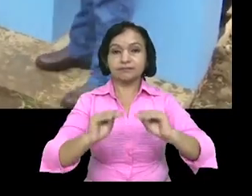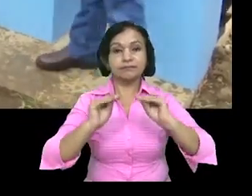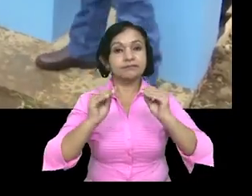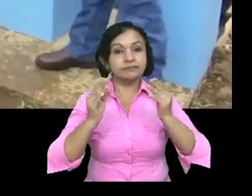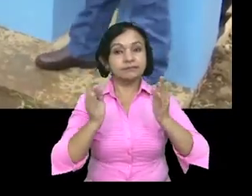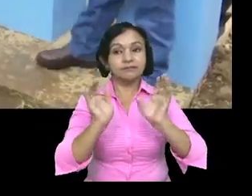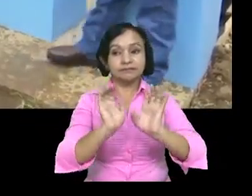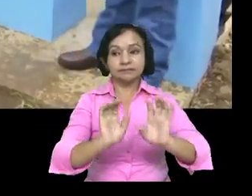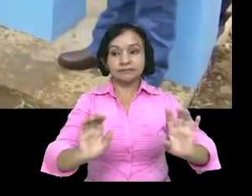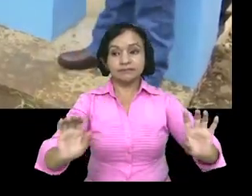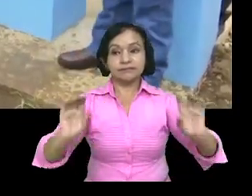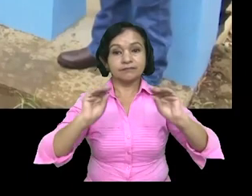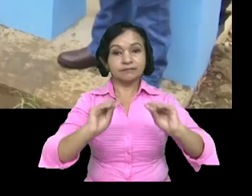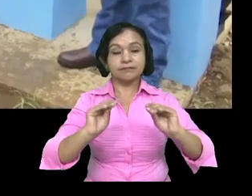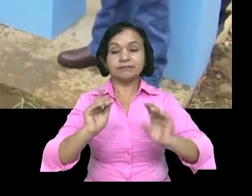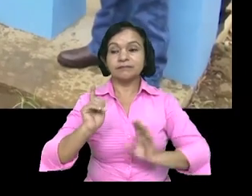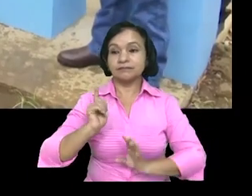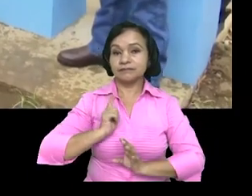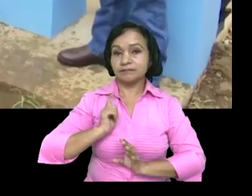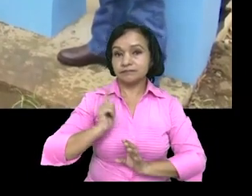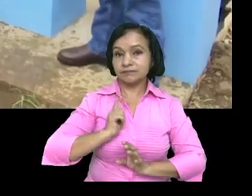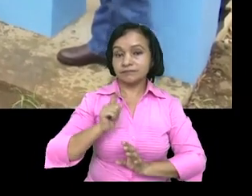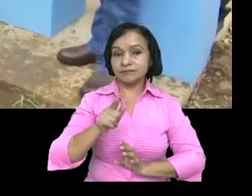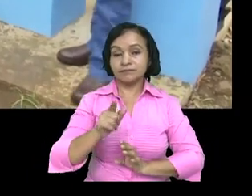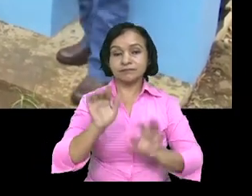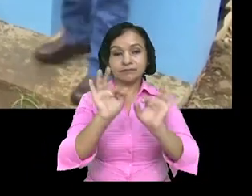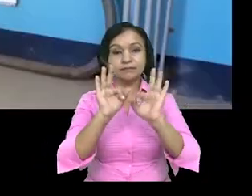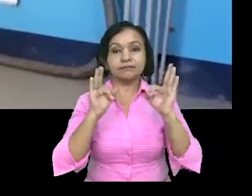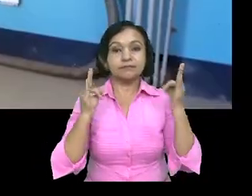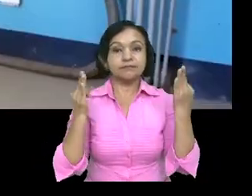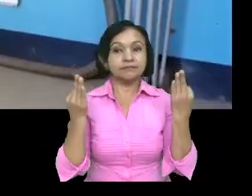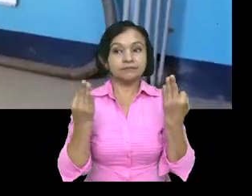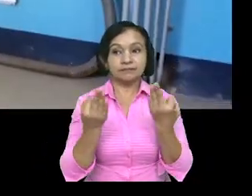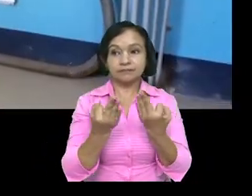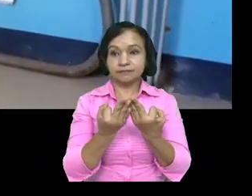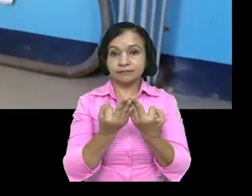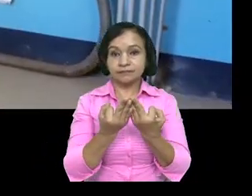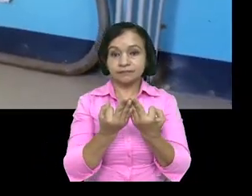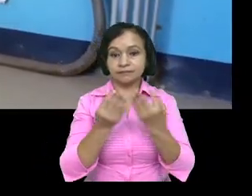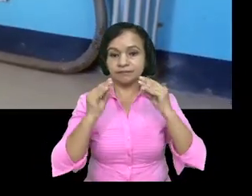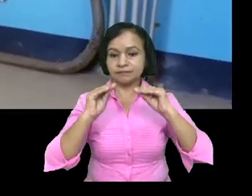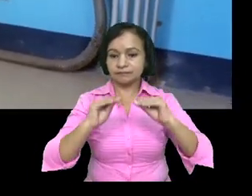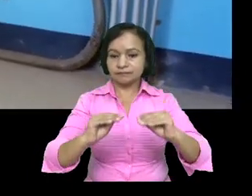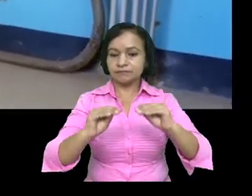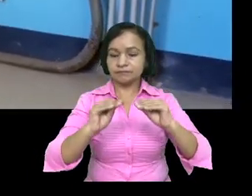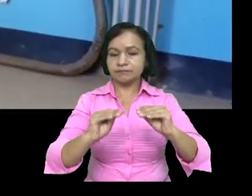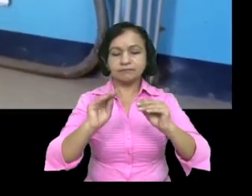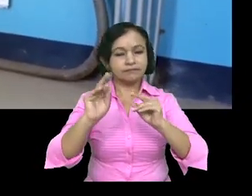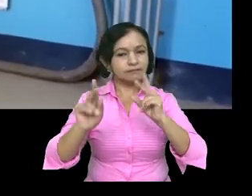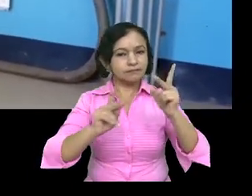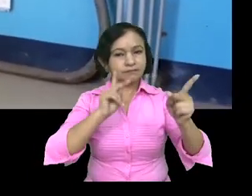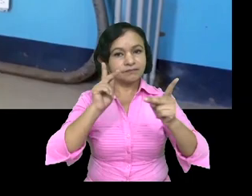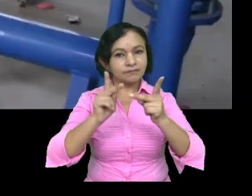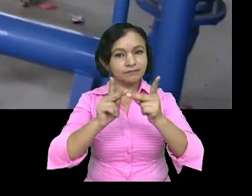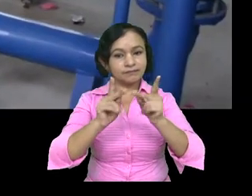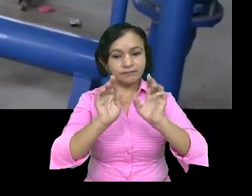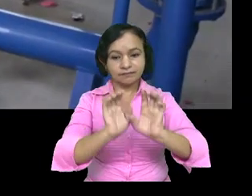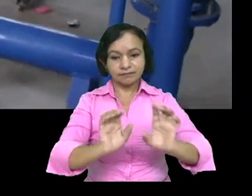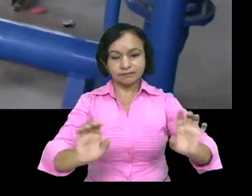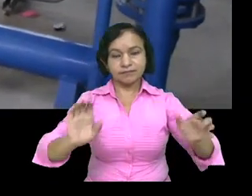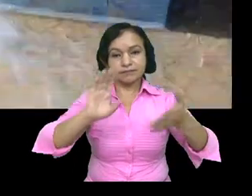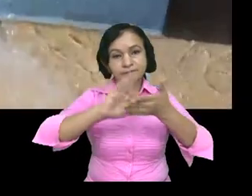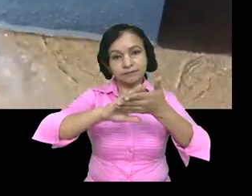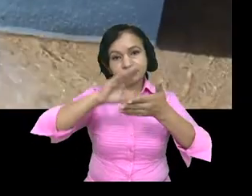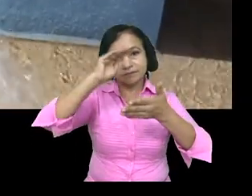educación. Entonces ahí tenemos una familia educándose de manera integral. Los niños